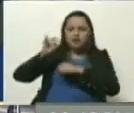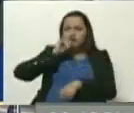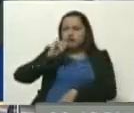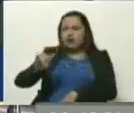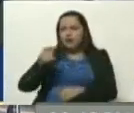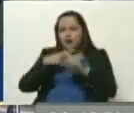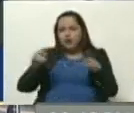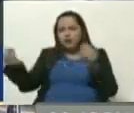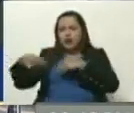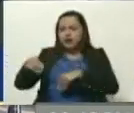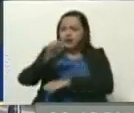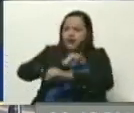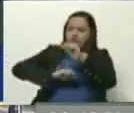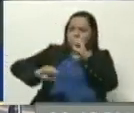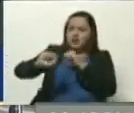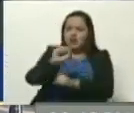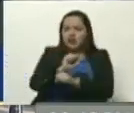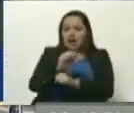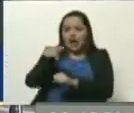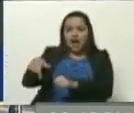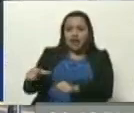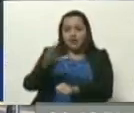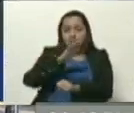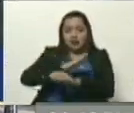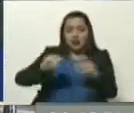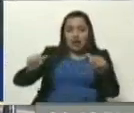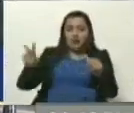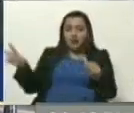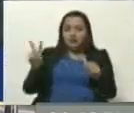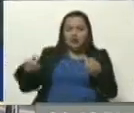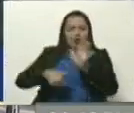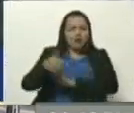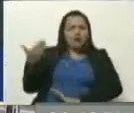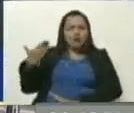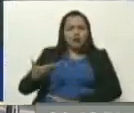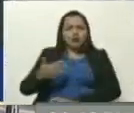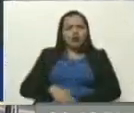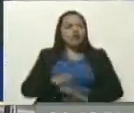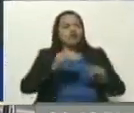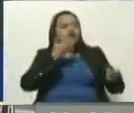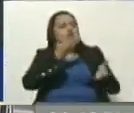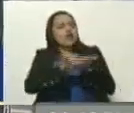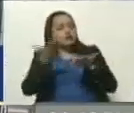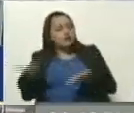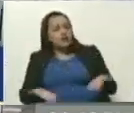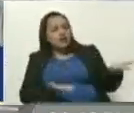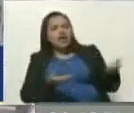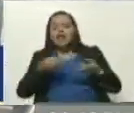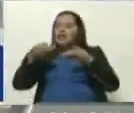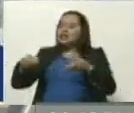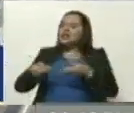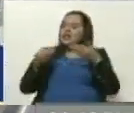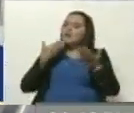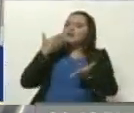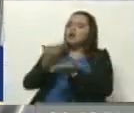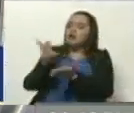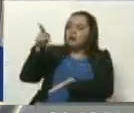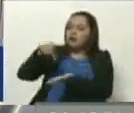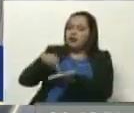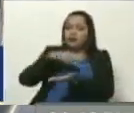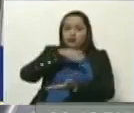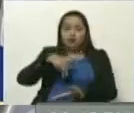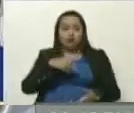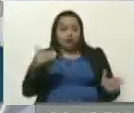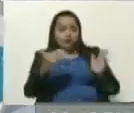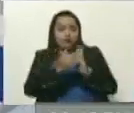sobre todo defender este terruño que nos pertenece a todas y todos, que creo que es lo más importante. Muchísimas gracias por la invitación. Siempre agradecido por tu visita, Gustavo. Nosotros vamos a hacer una pausa. En la